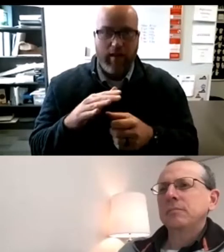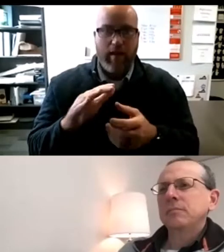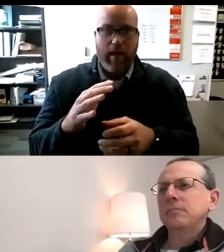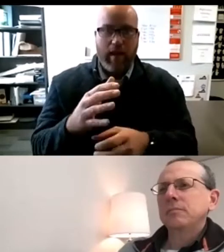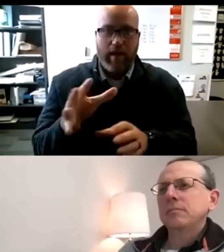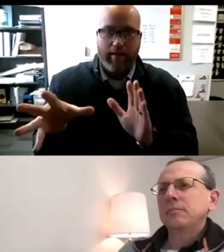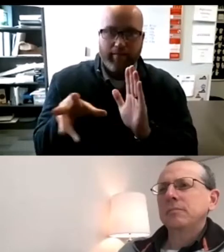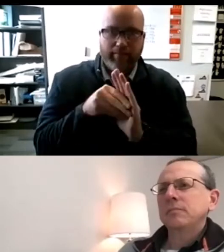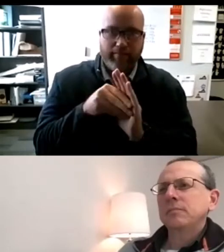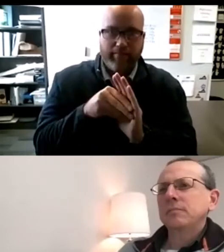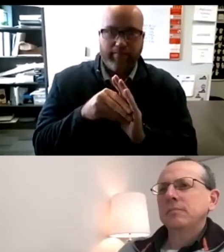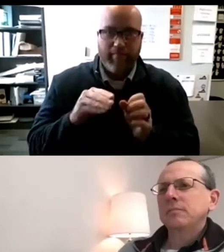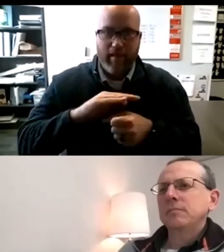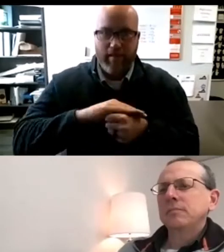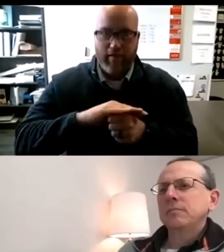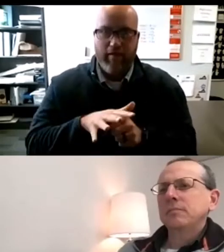virus.